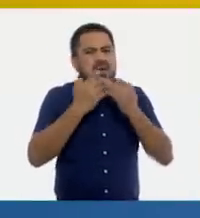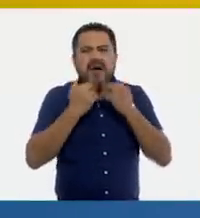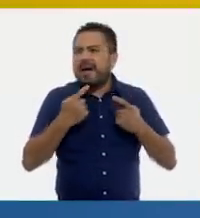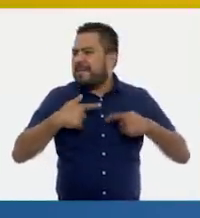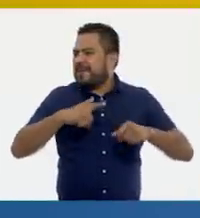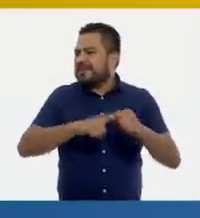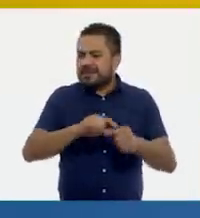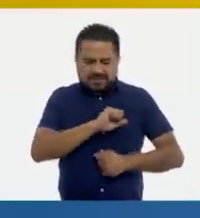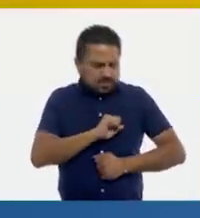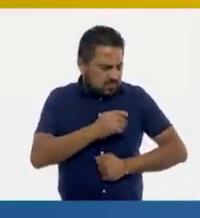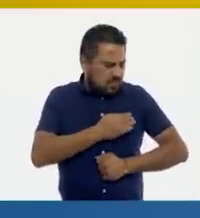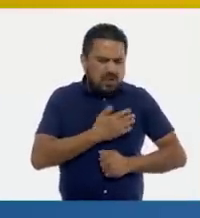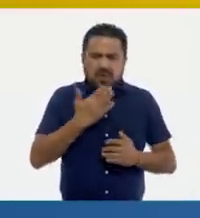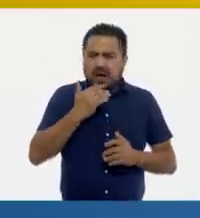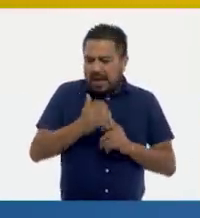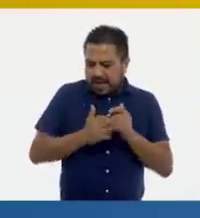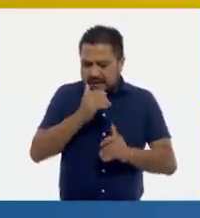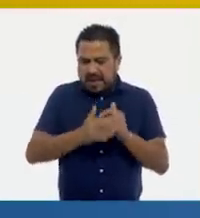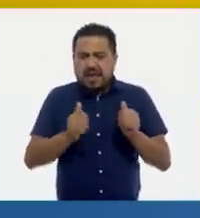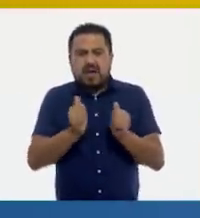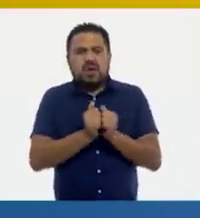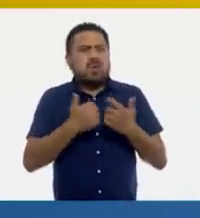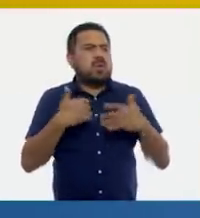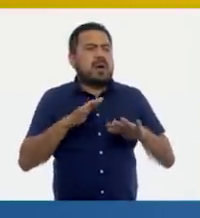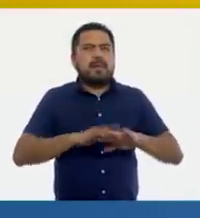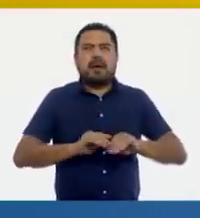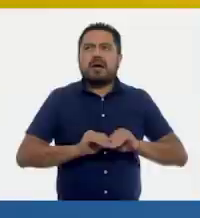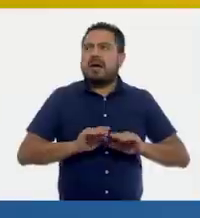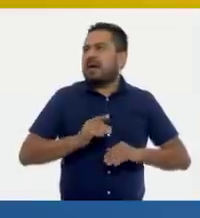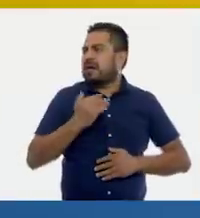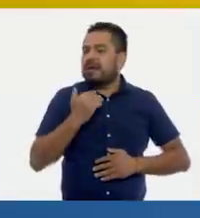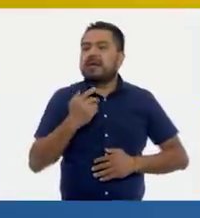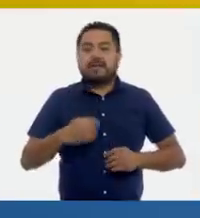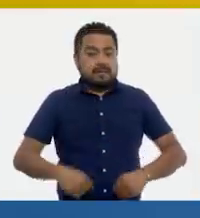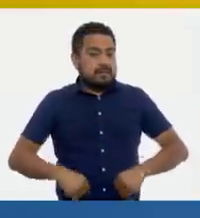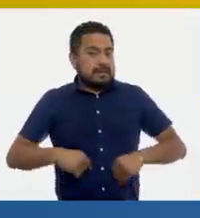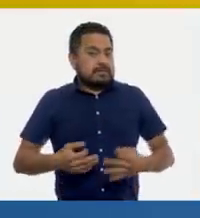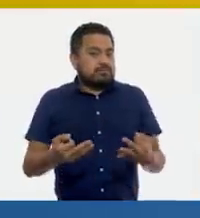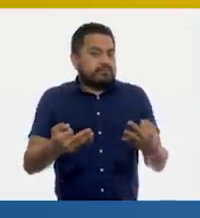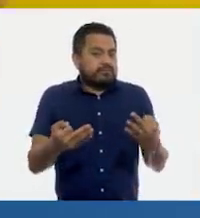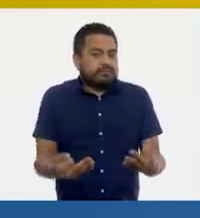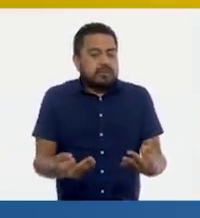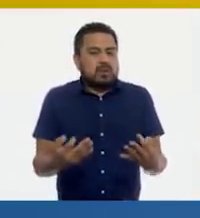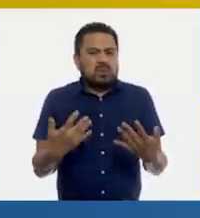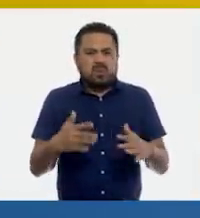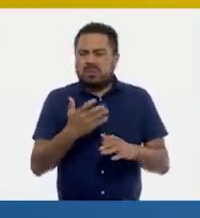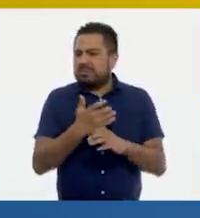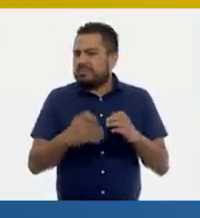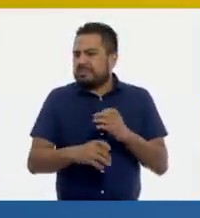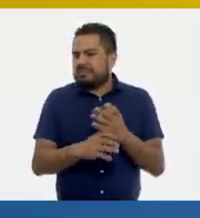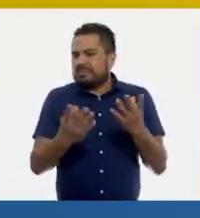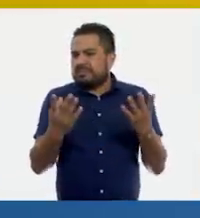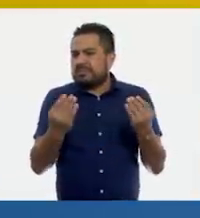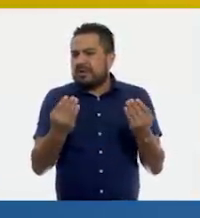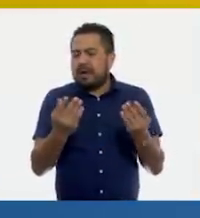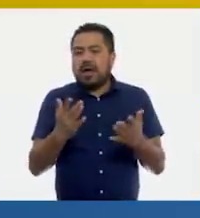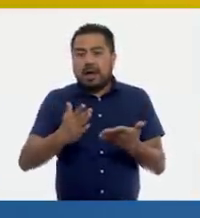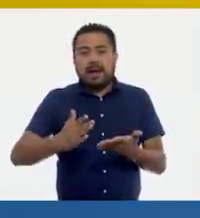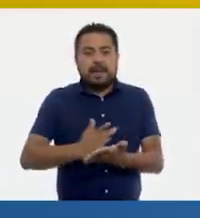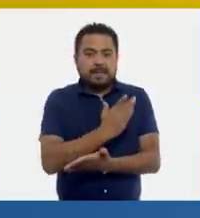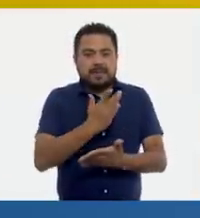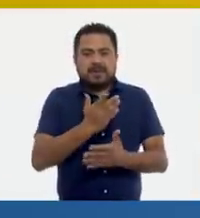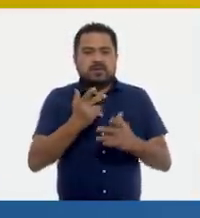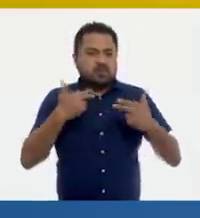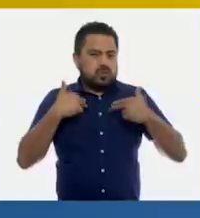personajes buenos y malos y que termine con un desenlace claro. En la vida real entran en juego muchas cosas. Además, la